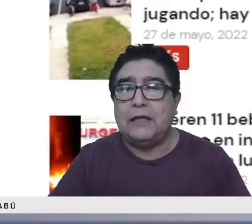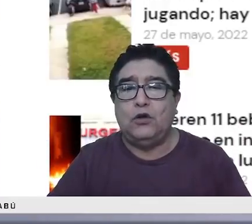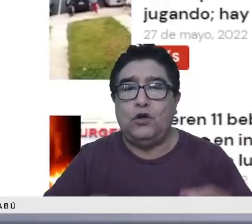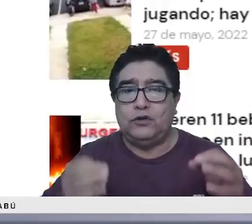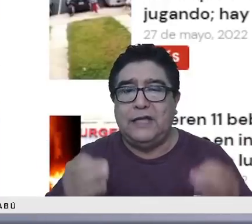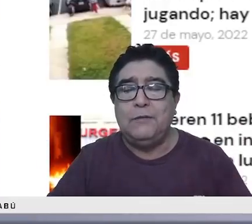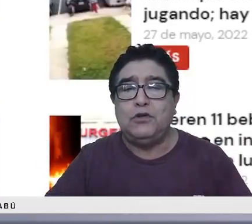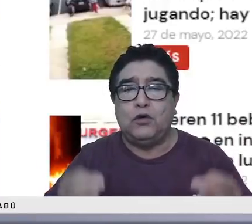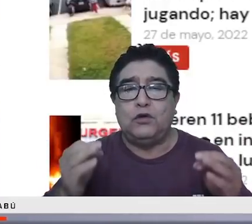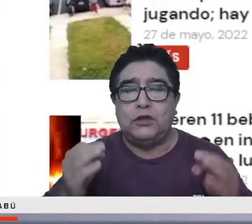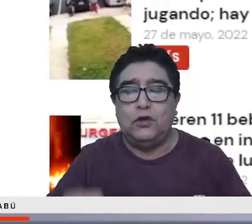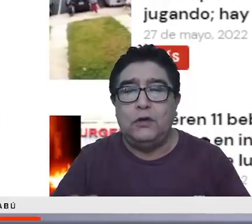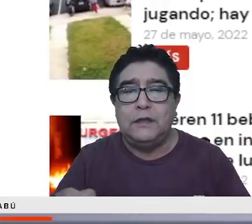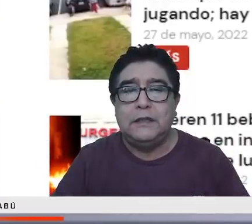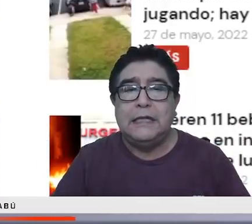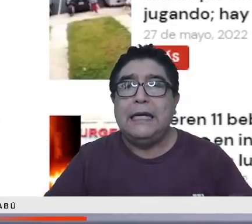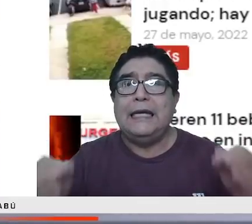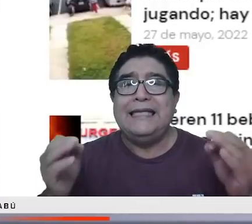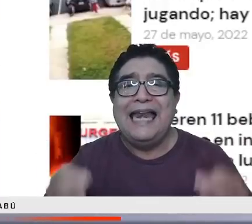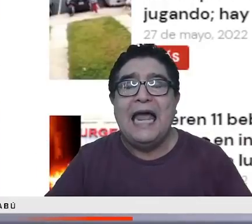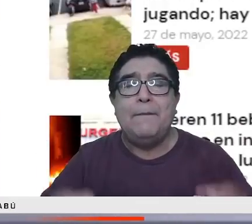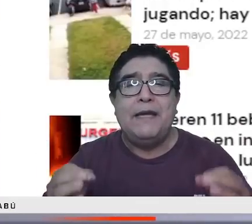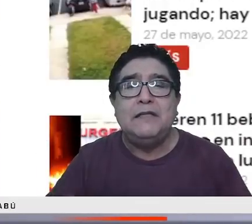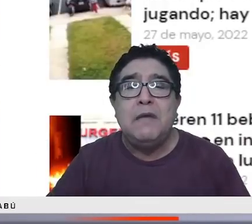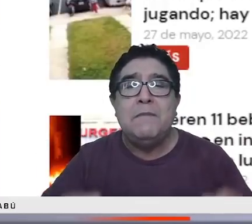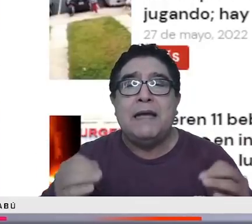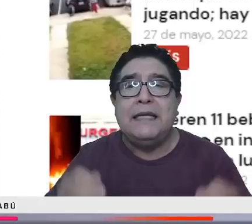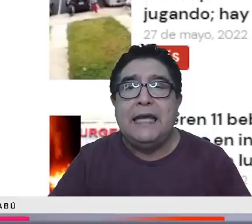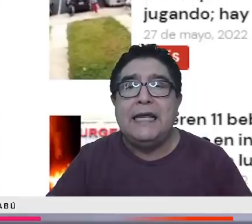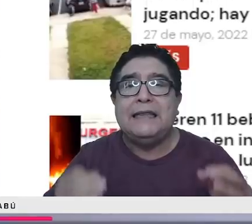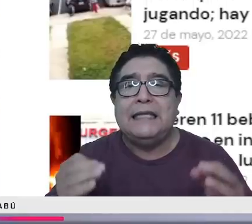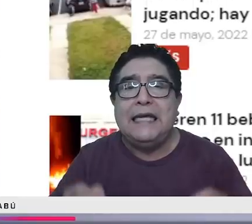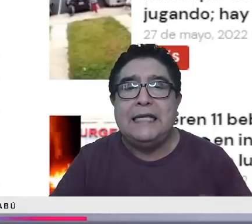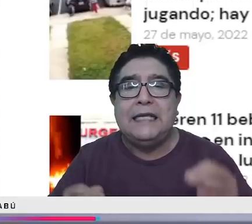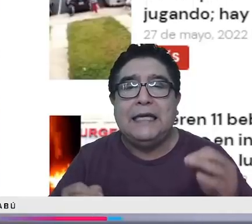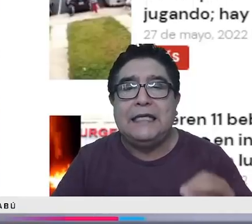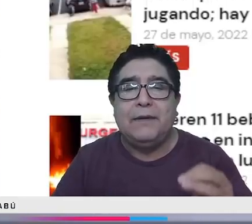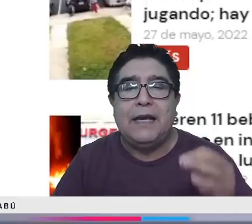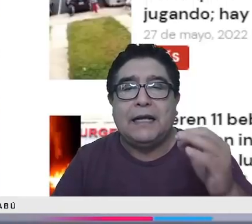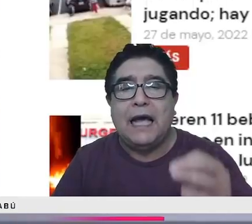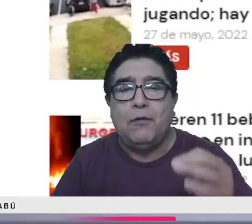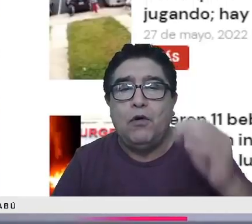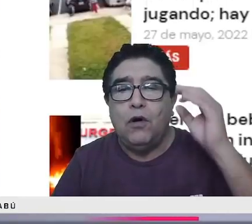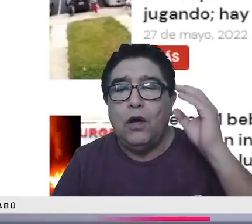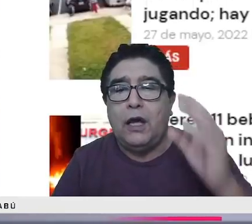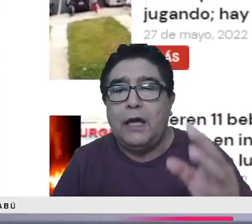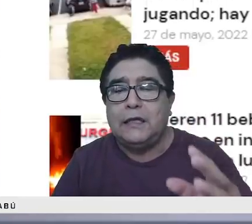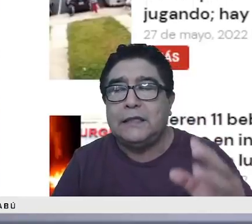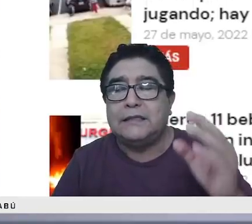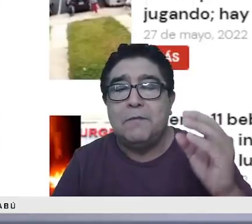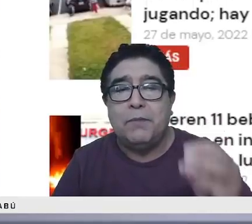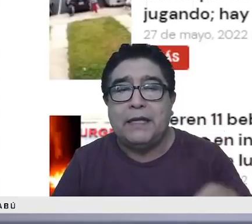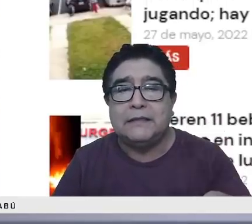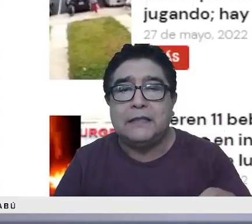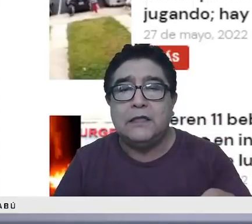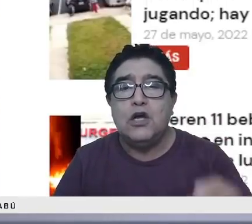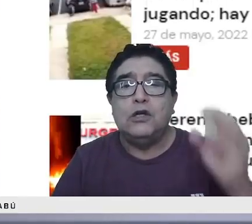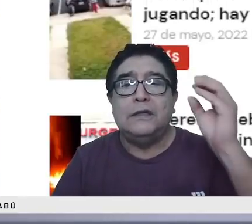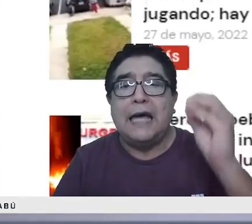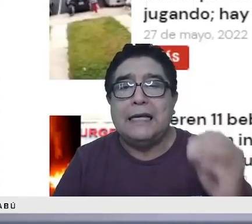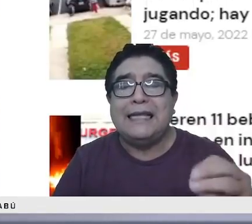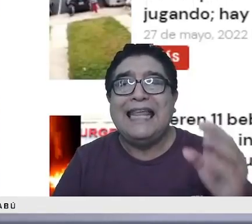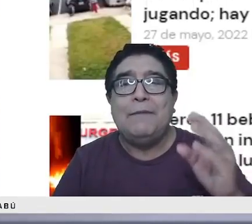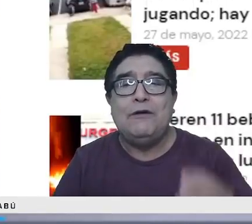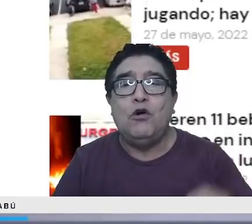respetando los términos y condiciones De la misma manera tienen que llevar a cabo estas empresas